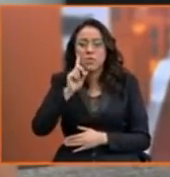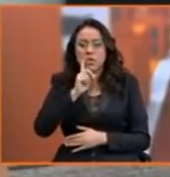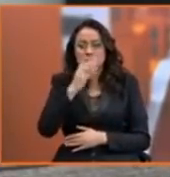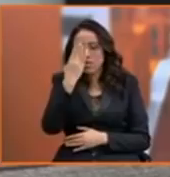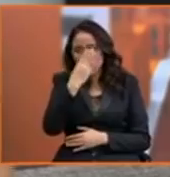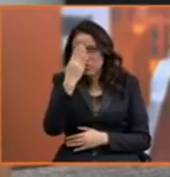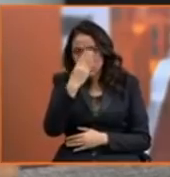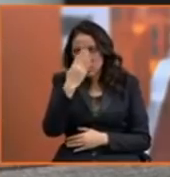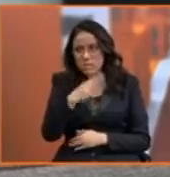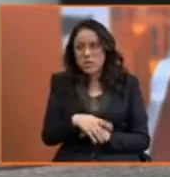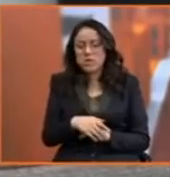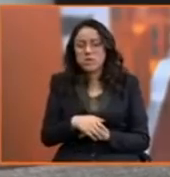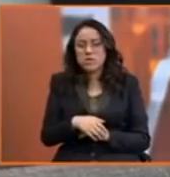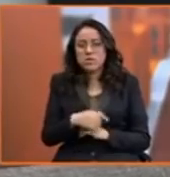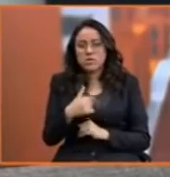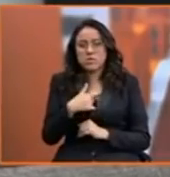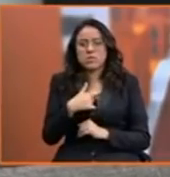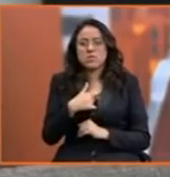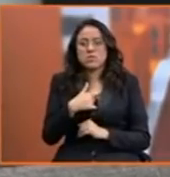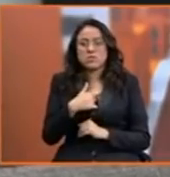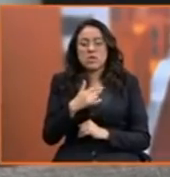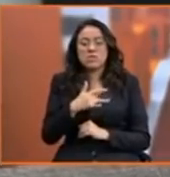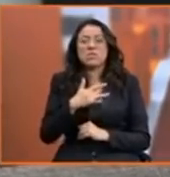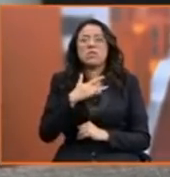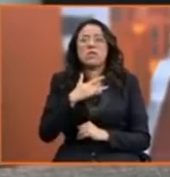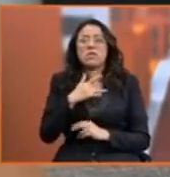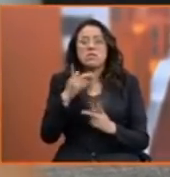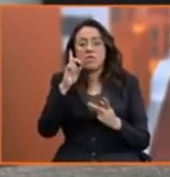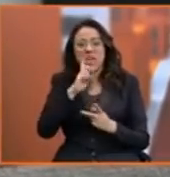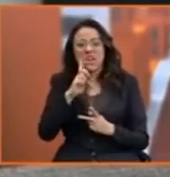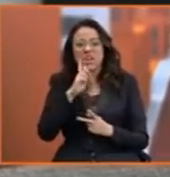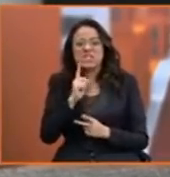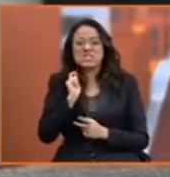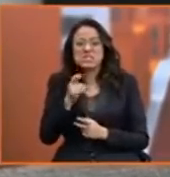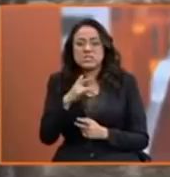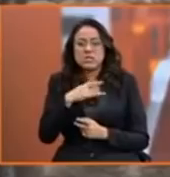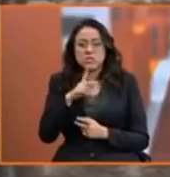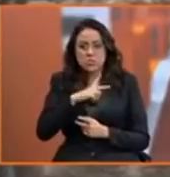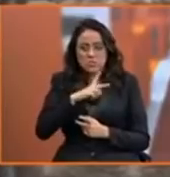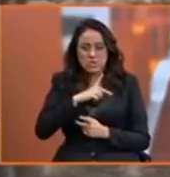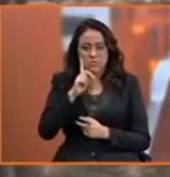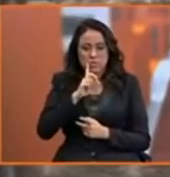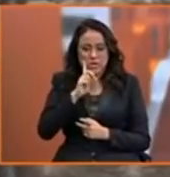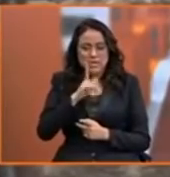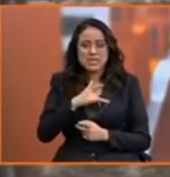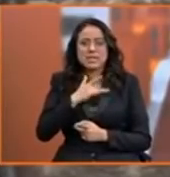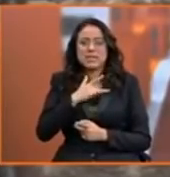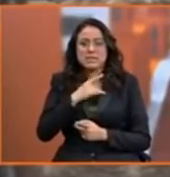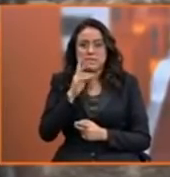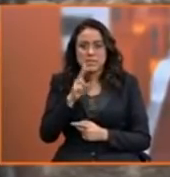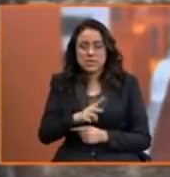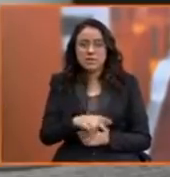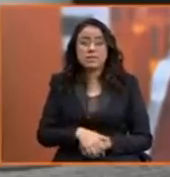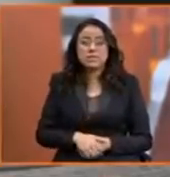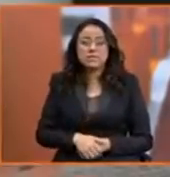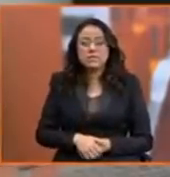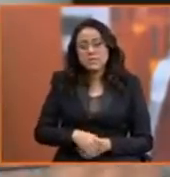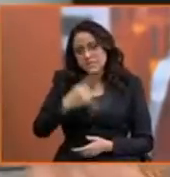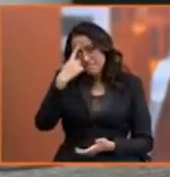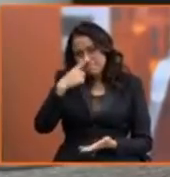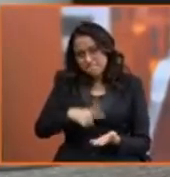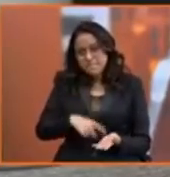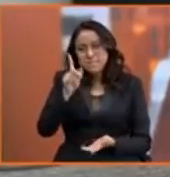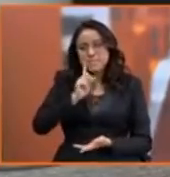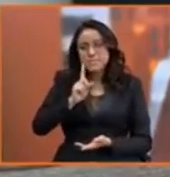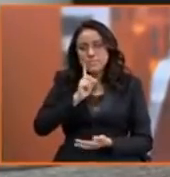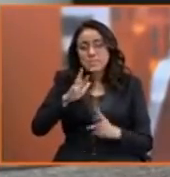simplemente me metí como en la piel de esta mujer desde mi mujer, ¿no? Desde mi femenino. Definitivamente creo que ella fue